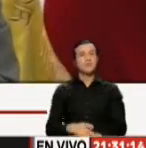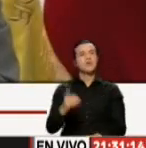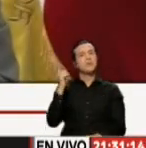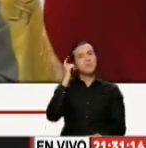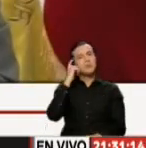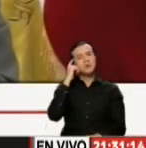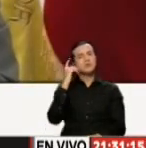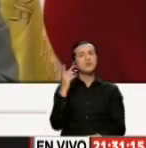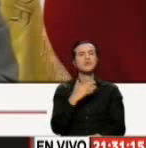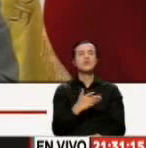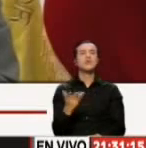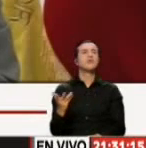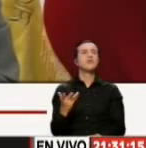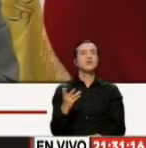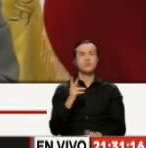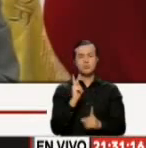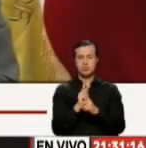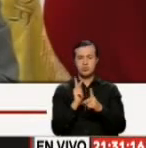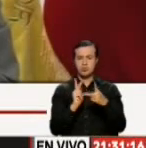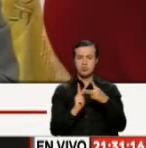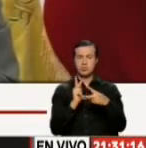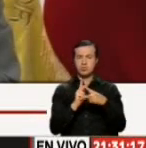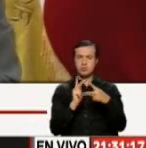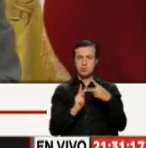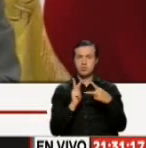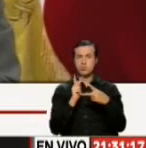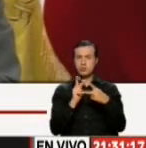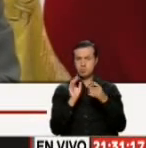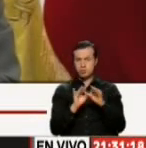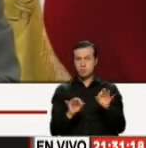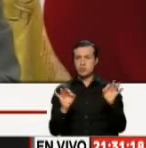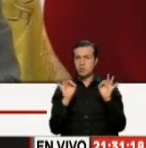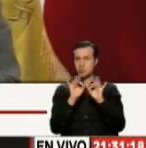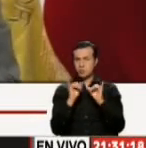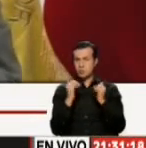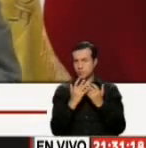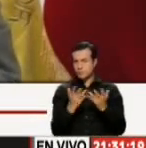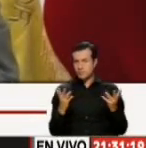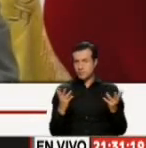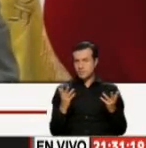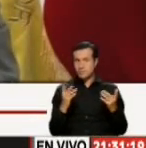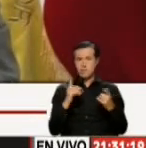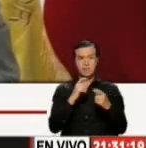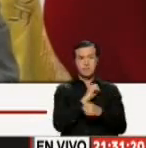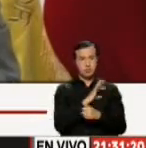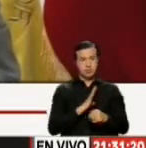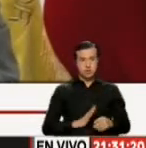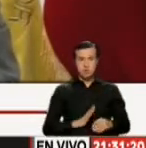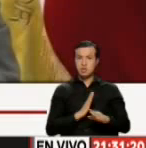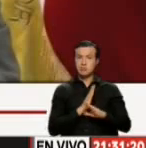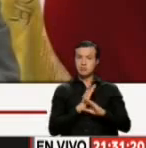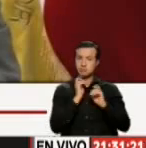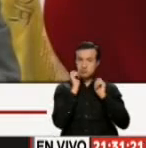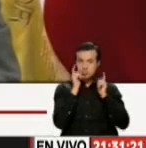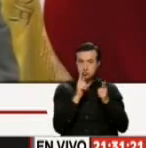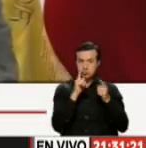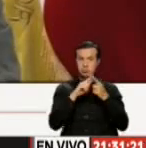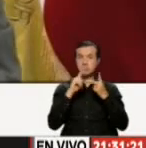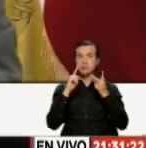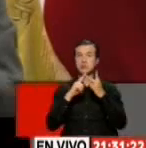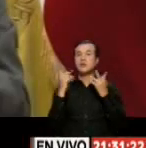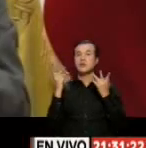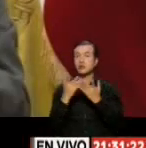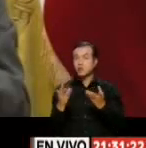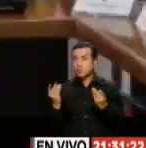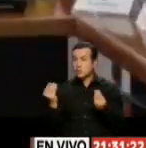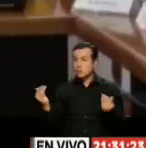tiene además dos aspectos fundamentales de la coyuntura actual: la prevención y la recuperación